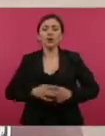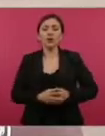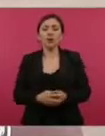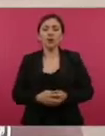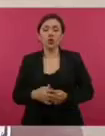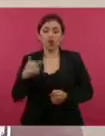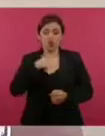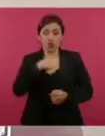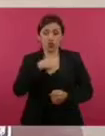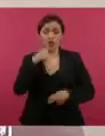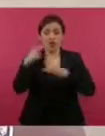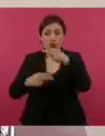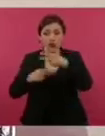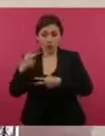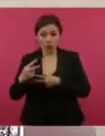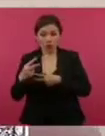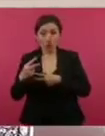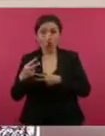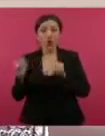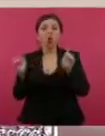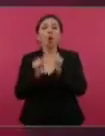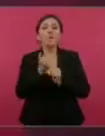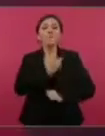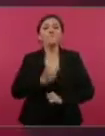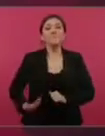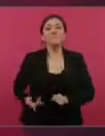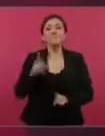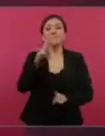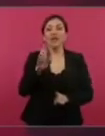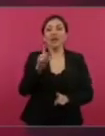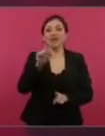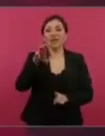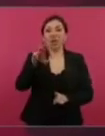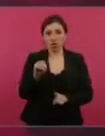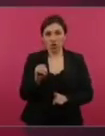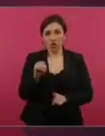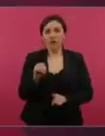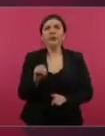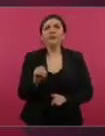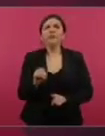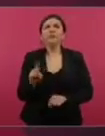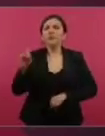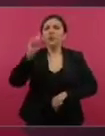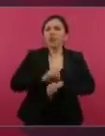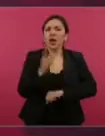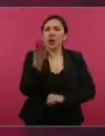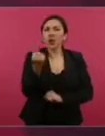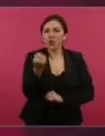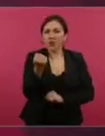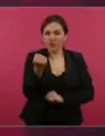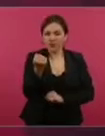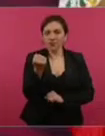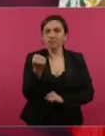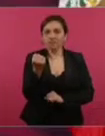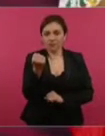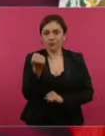yo voy a estar con el presidente Petro el día 9,